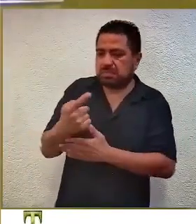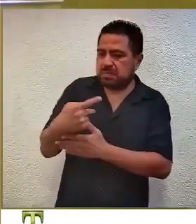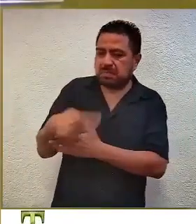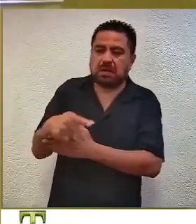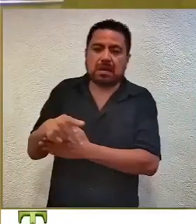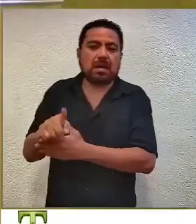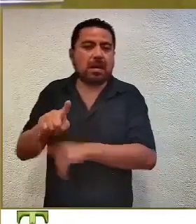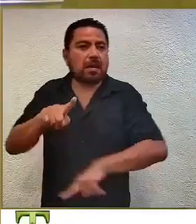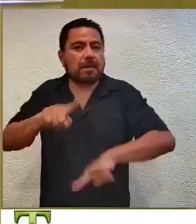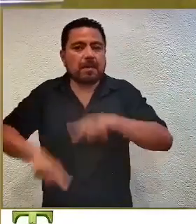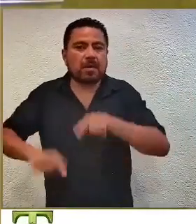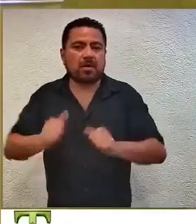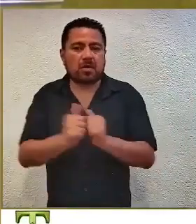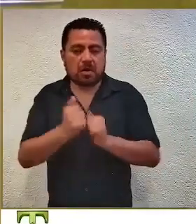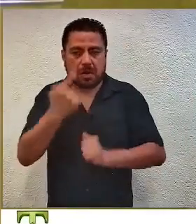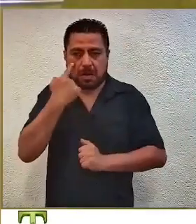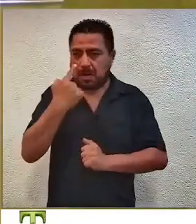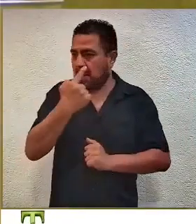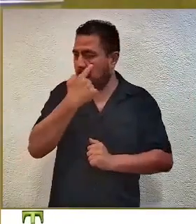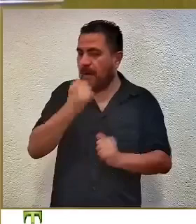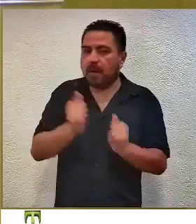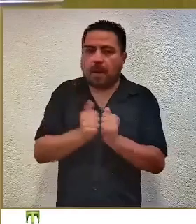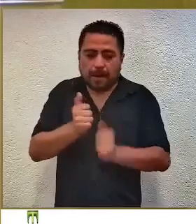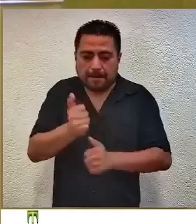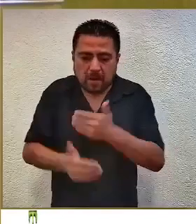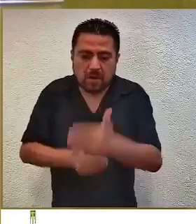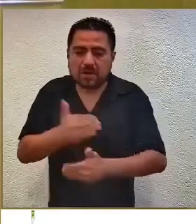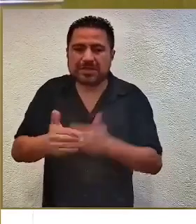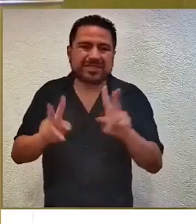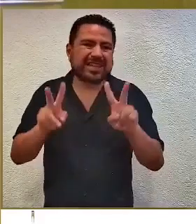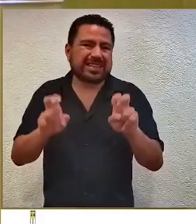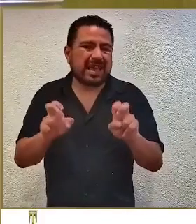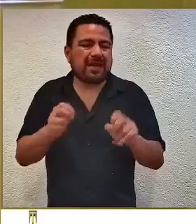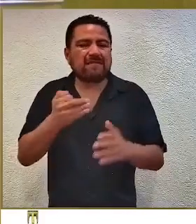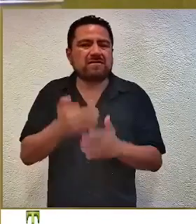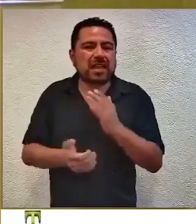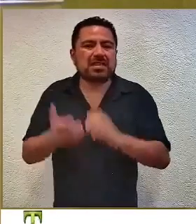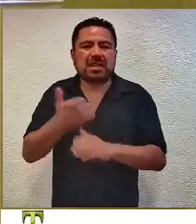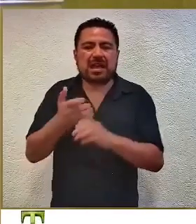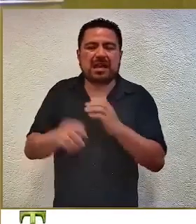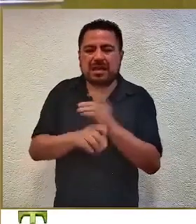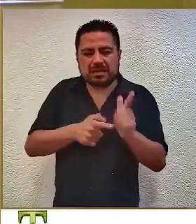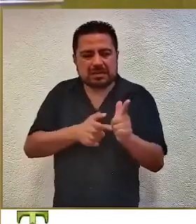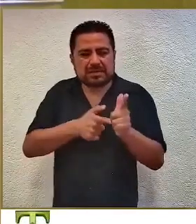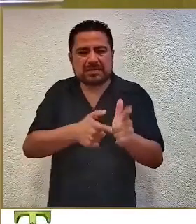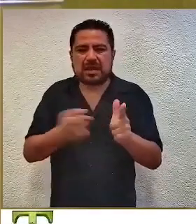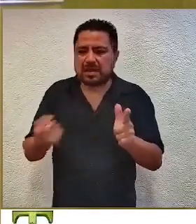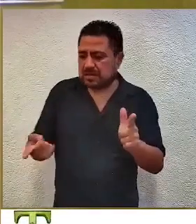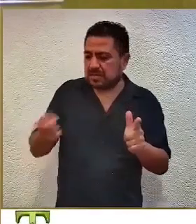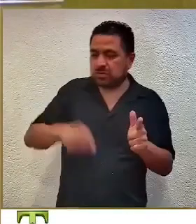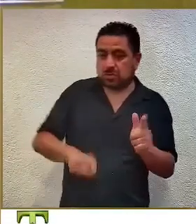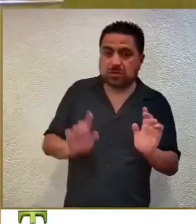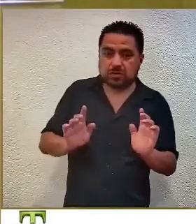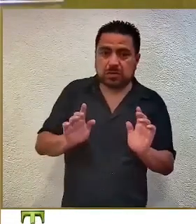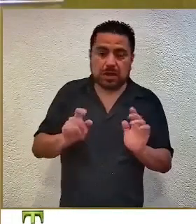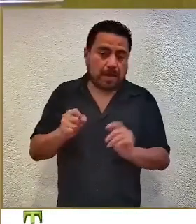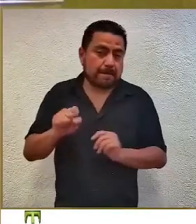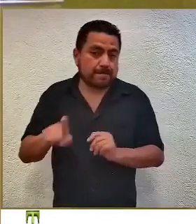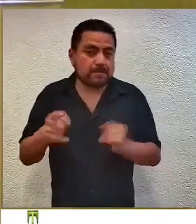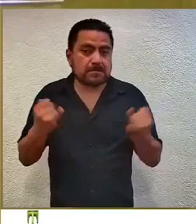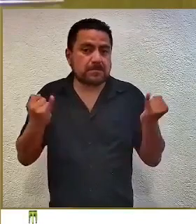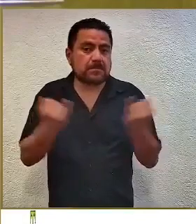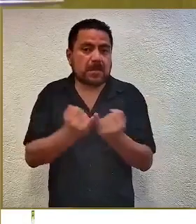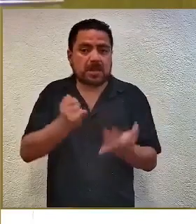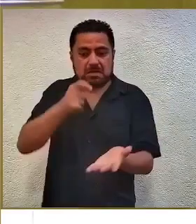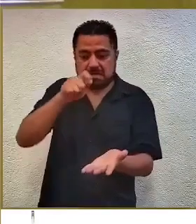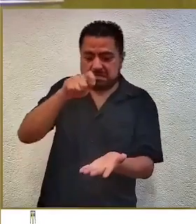deja de existir la pretensión. El proceso queda sin materia y por tanto carece de objeto continuar con la etapa de instrucción y en su caso la emisión de la